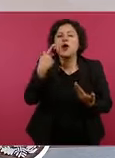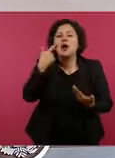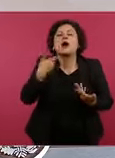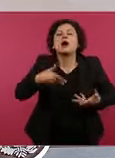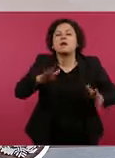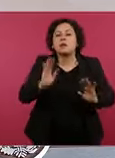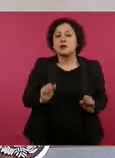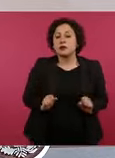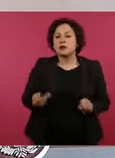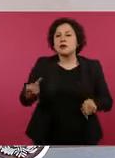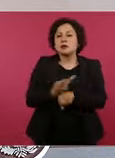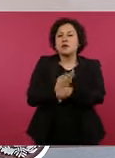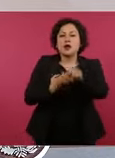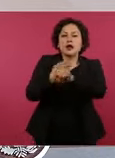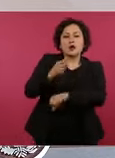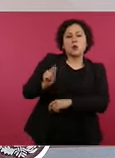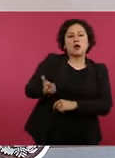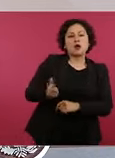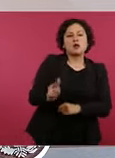en Guanajuato?